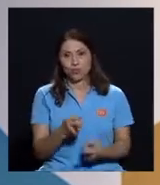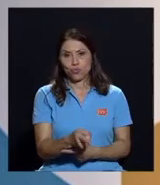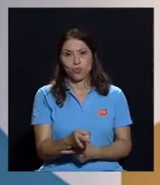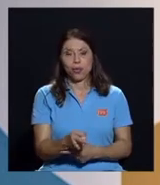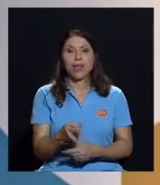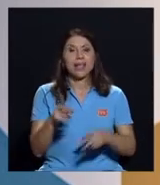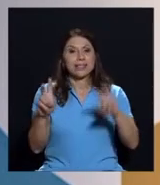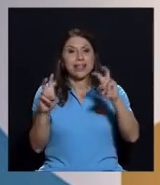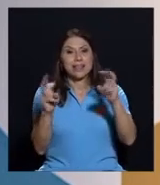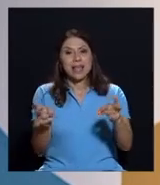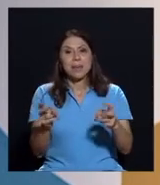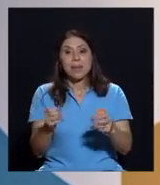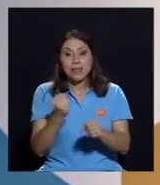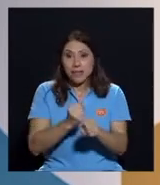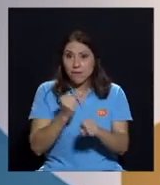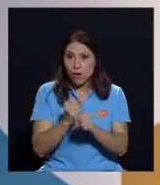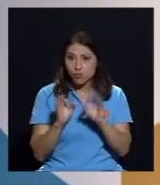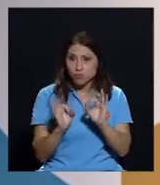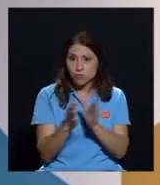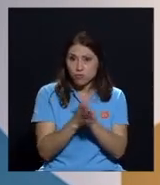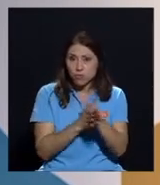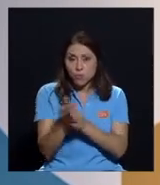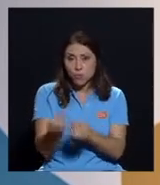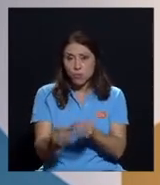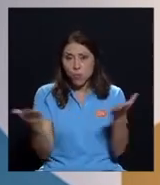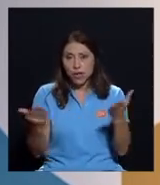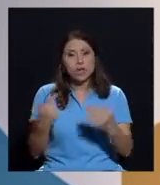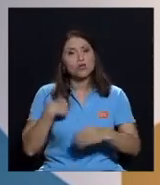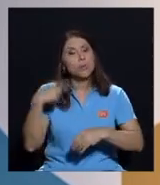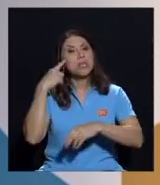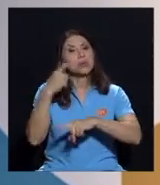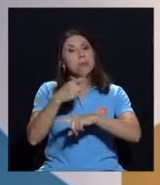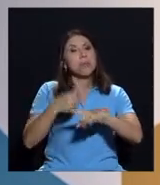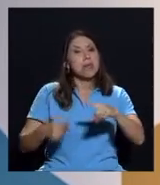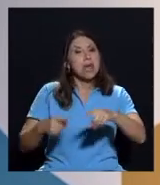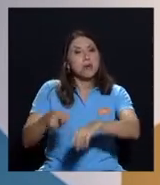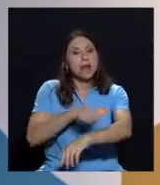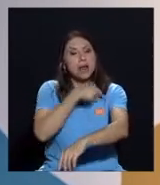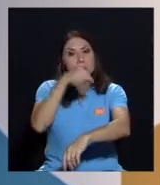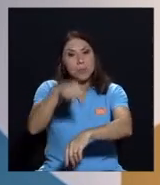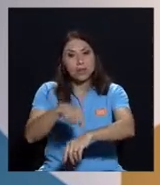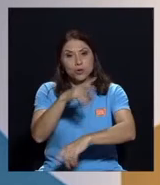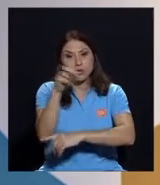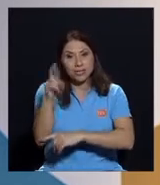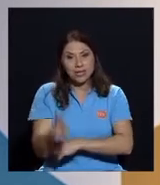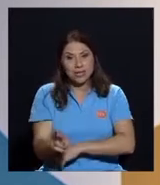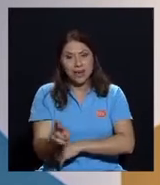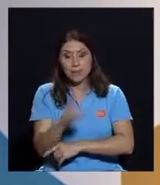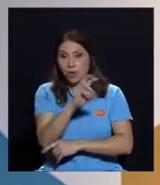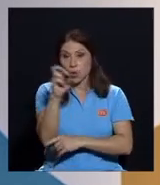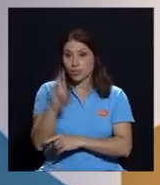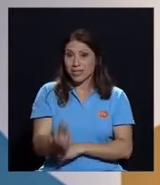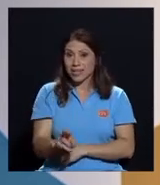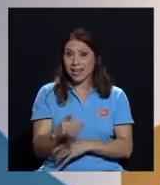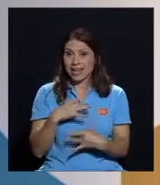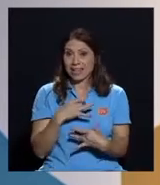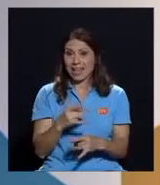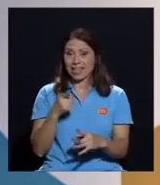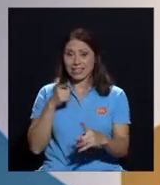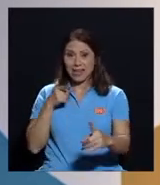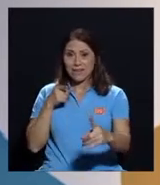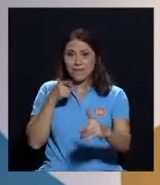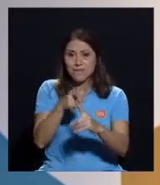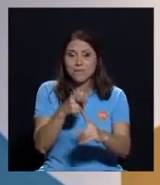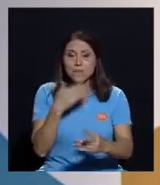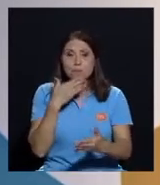lo digo pensando a mediano y largo plazo en el desarrollo de costa rica- lo que costa rica le interesa como fin es tener buenos servicios públicos